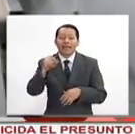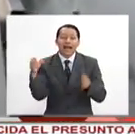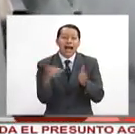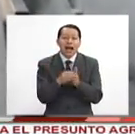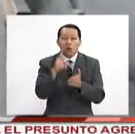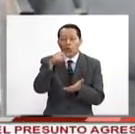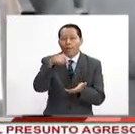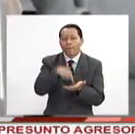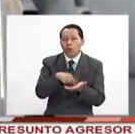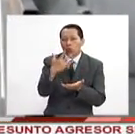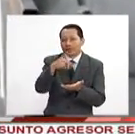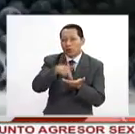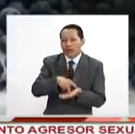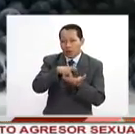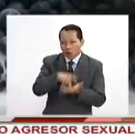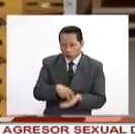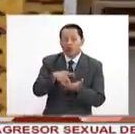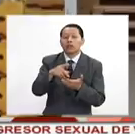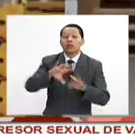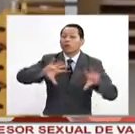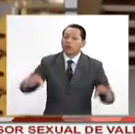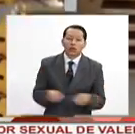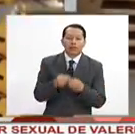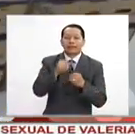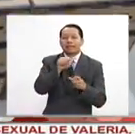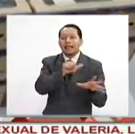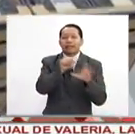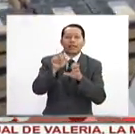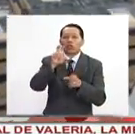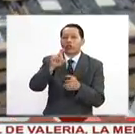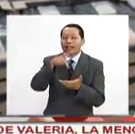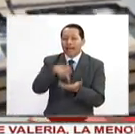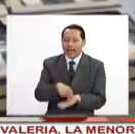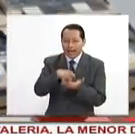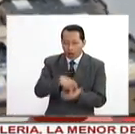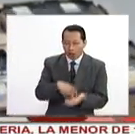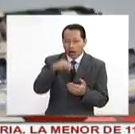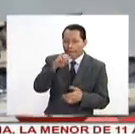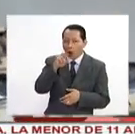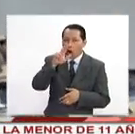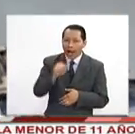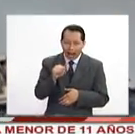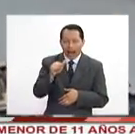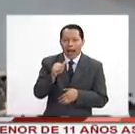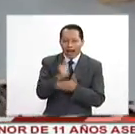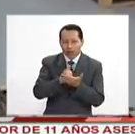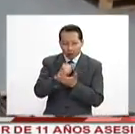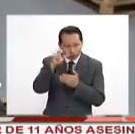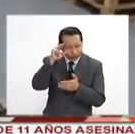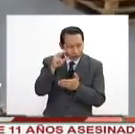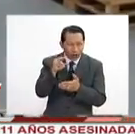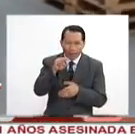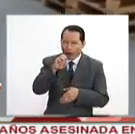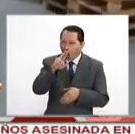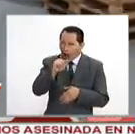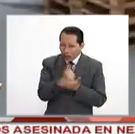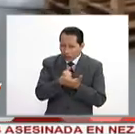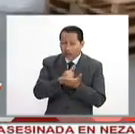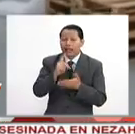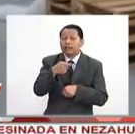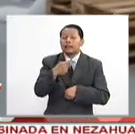de 1.5 kilogramos con un total de 630 kilos de mora azul. Se explicó que nuestro país es actualmente